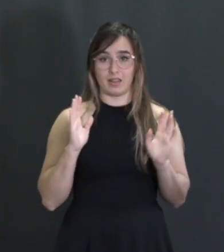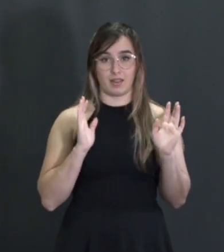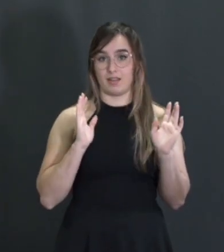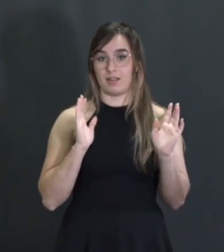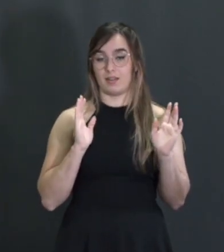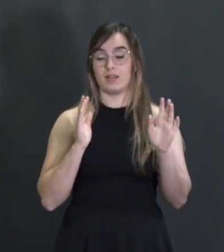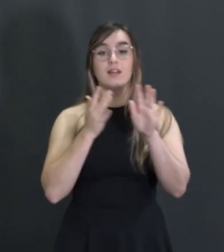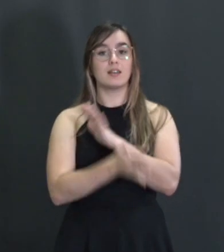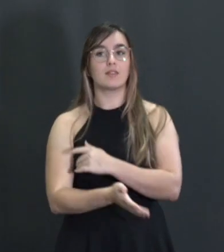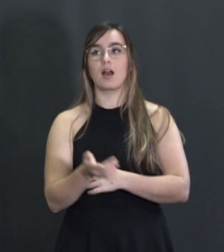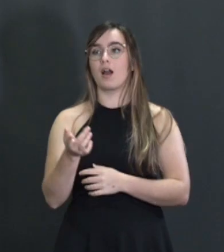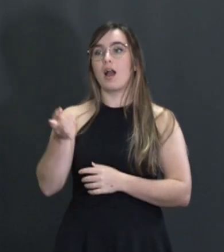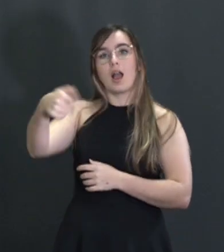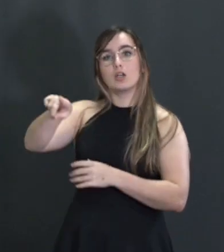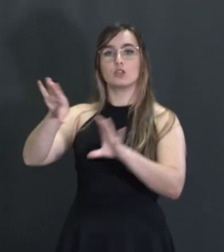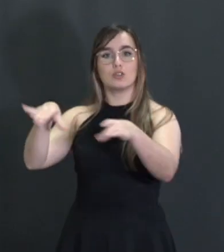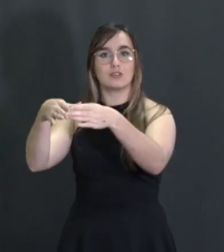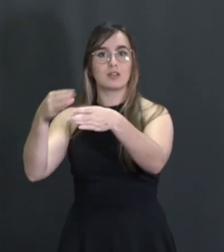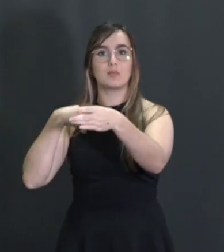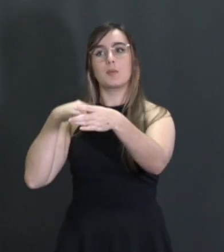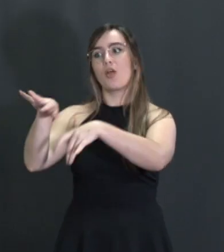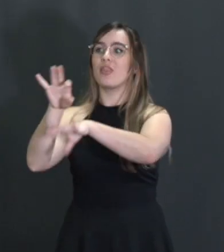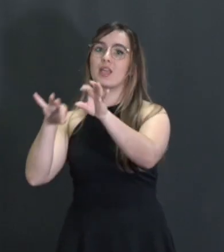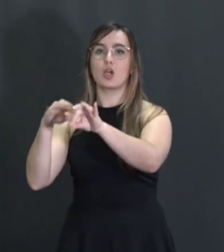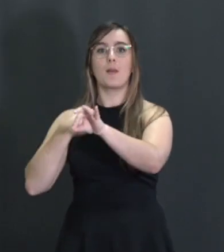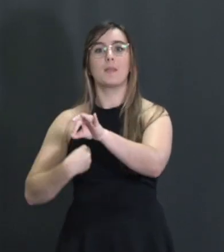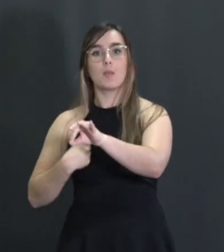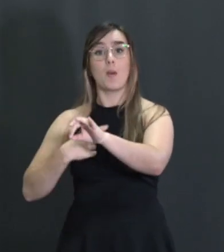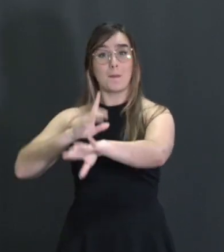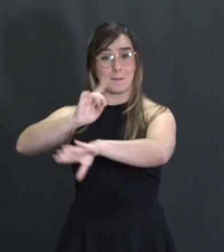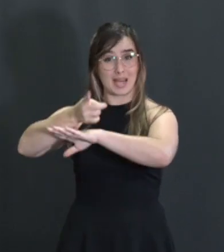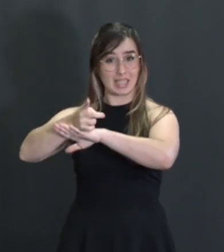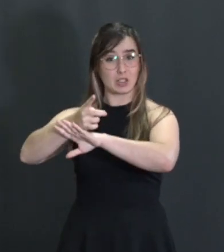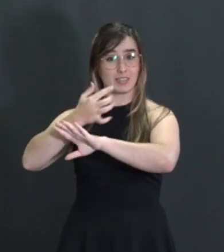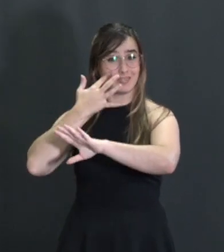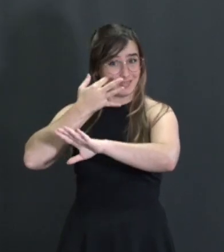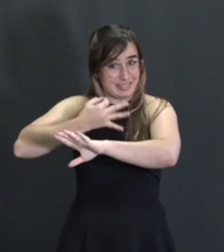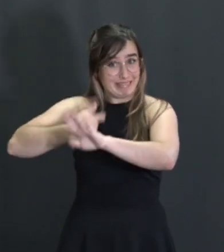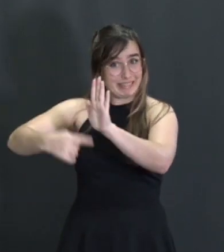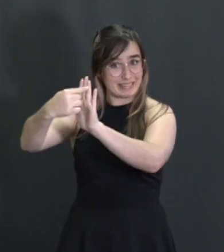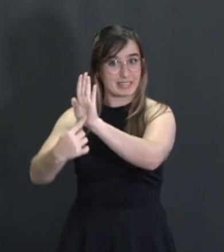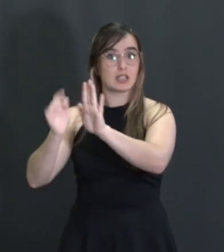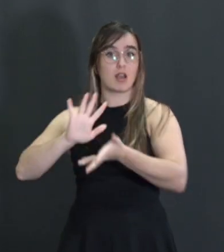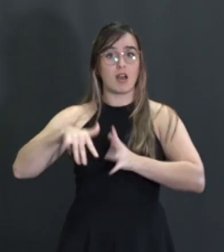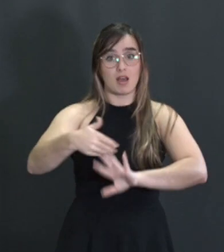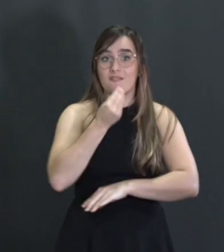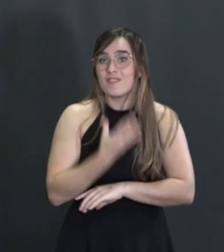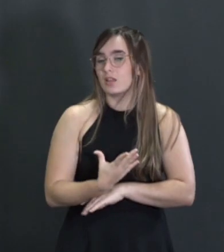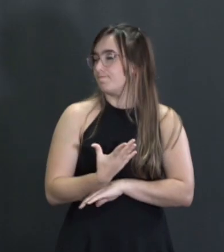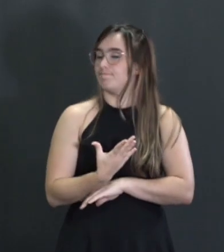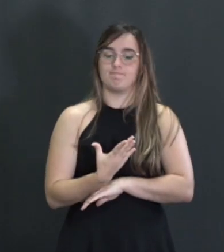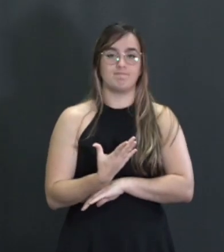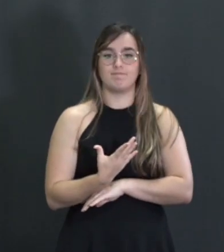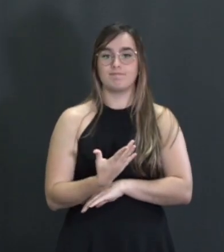sin hacer una buena práctica de los mandatos legales. Por eso antes decía, esto hay que fijarlo en